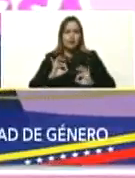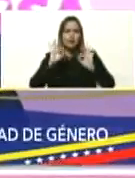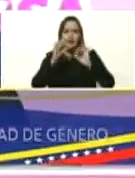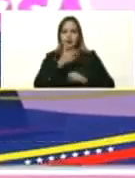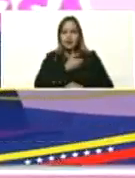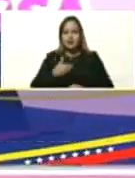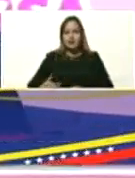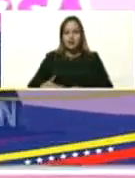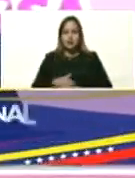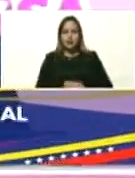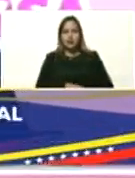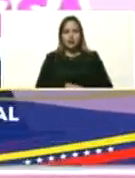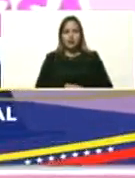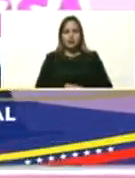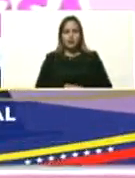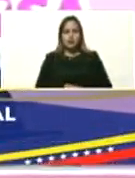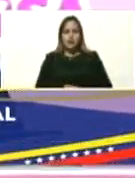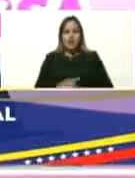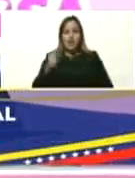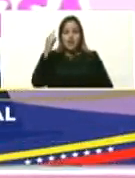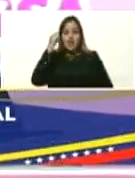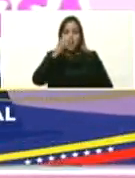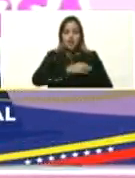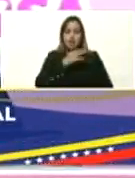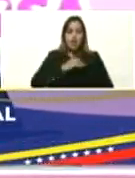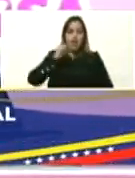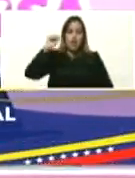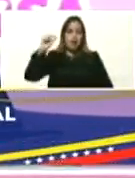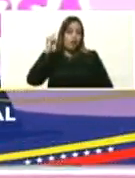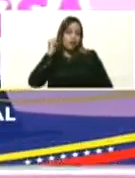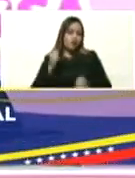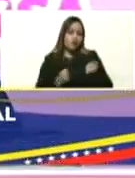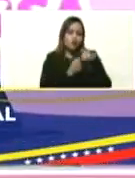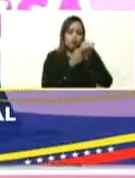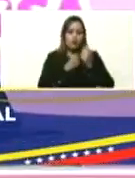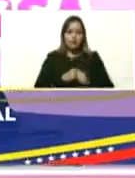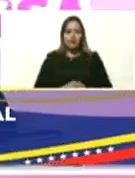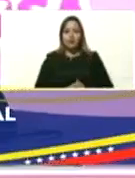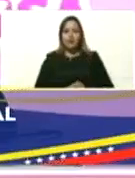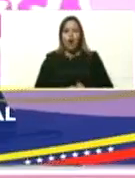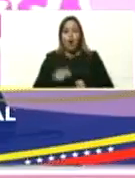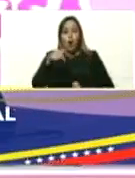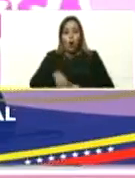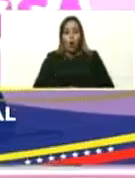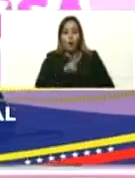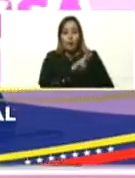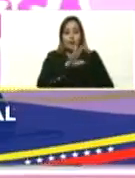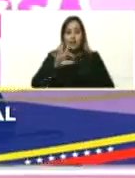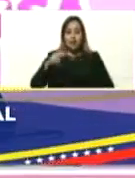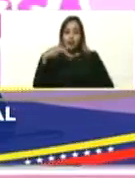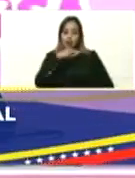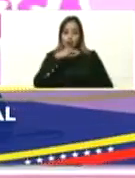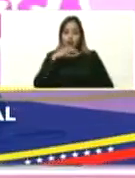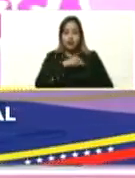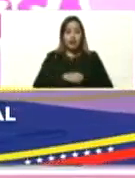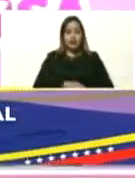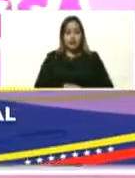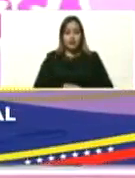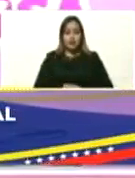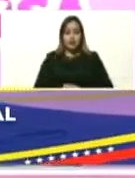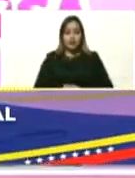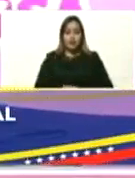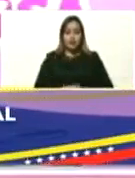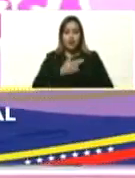presidente. Día del socialismo feminista. Hoy, 25 de octubre,